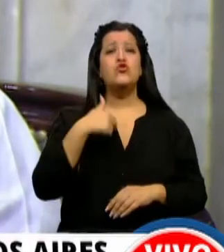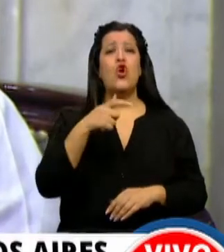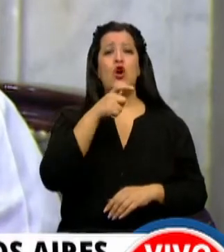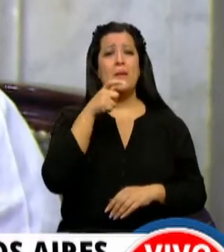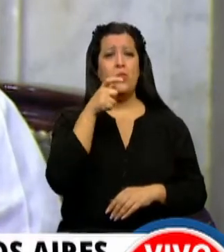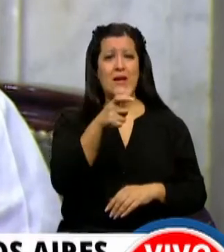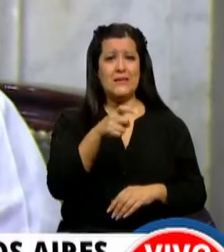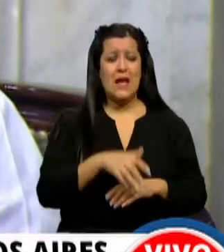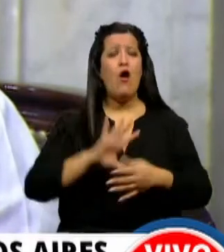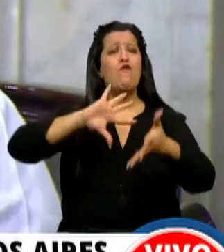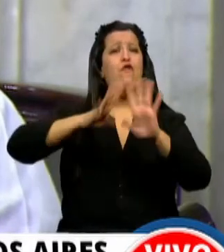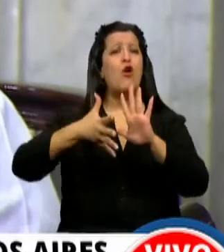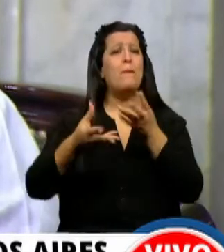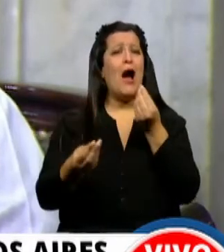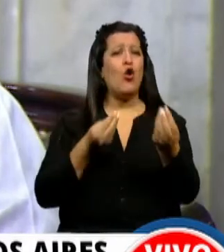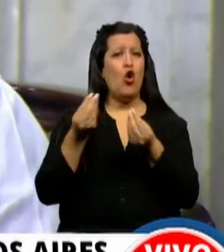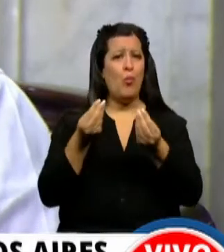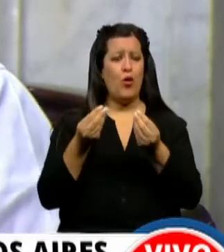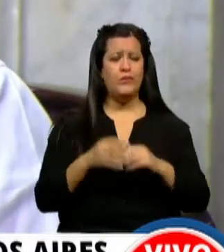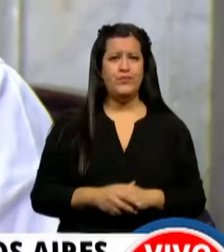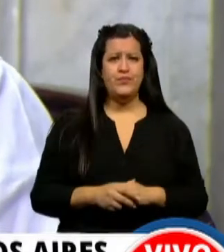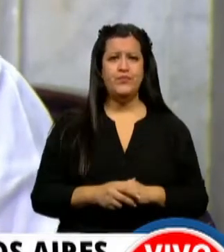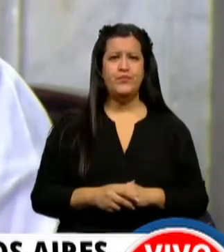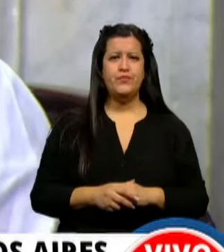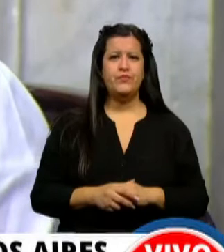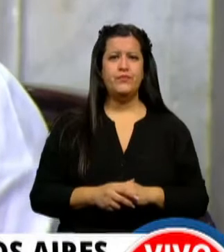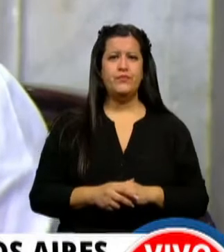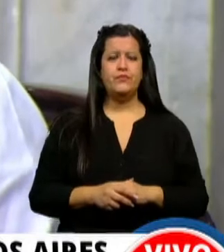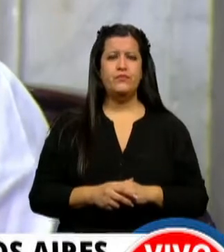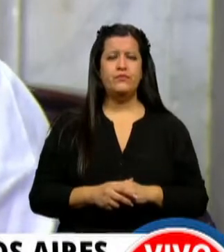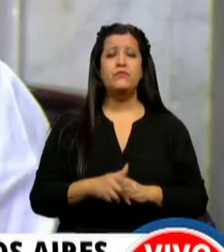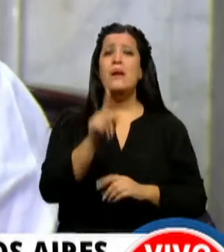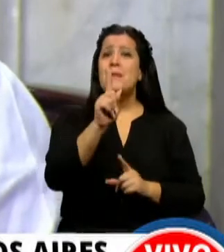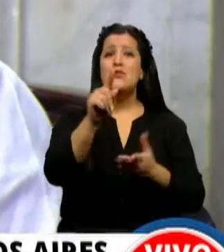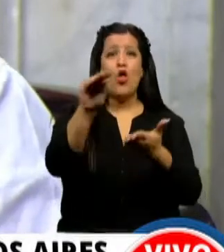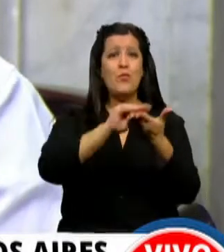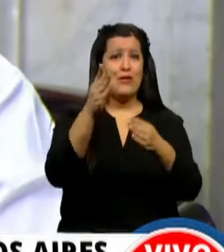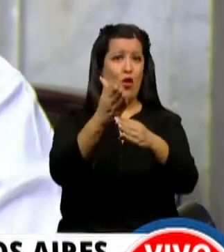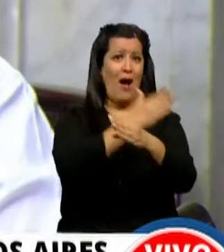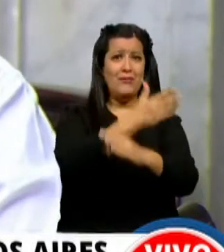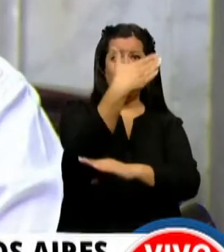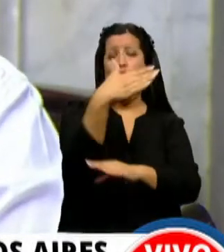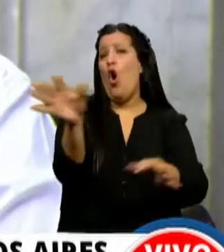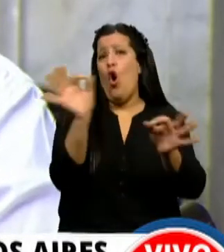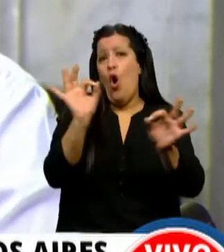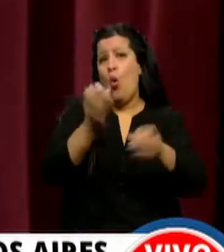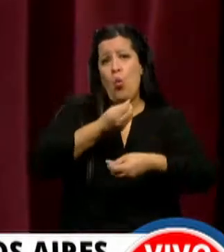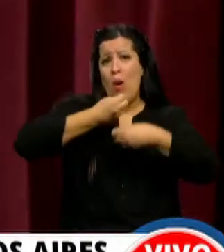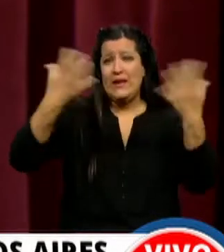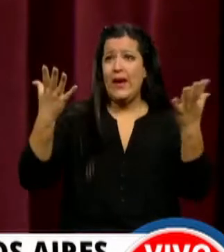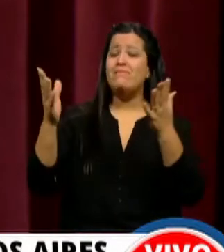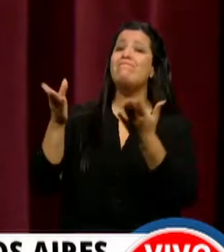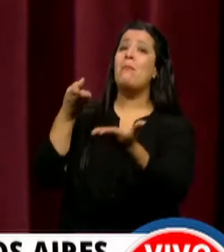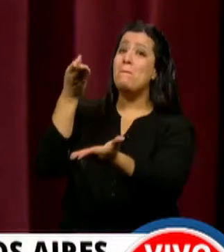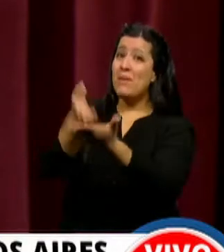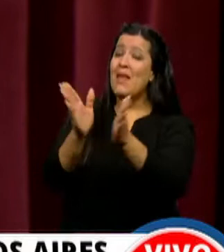contesto de la siguiente manera. Al diputado preopinante o a quien sea. Señor diputado, yo le